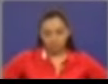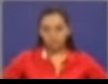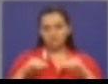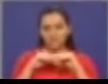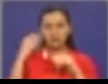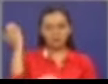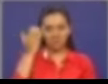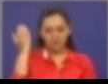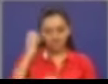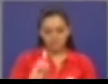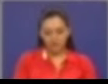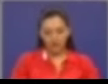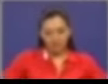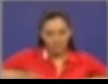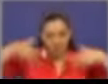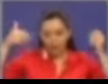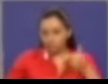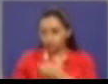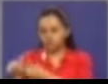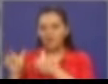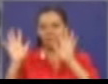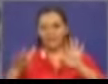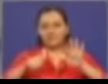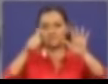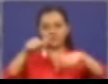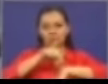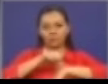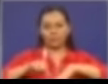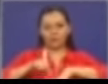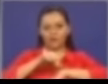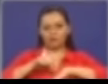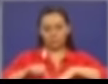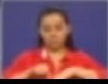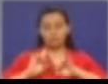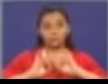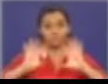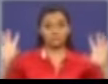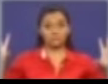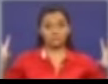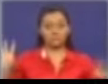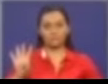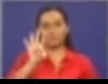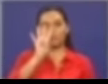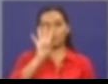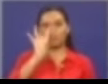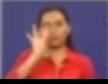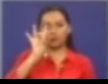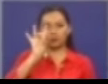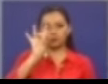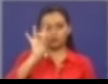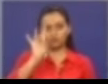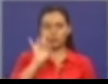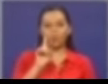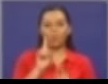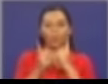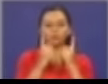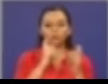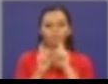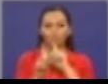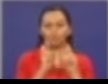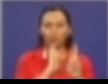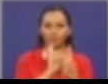unidad de quemados también, presidente, 16 quirófanos. Una maravilla. Increíble, presidente, 48 consultorios, 48...